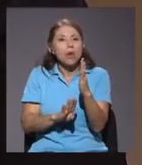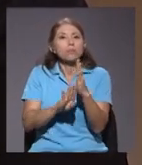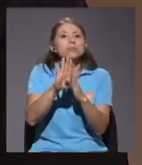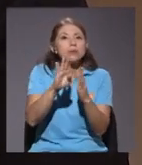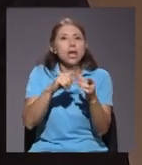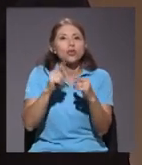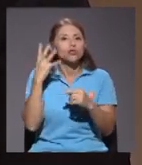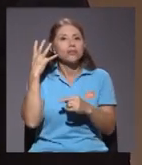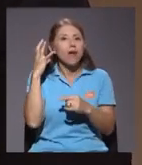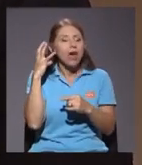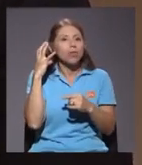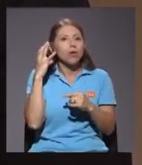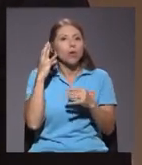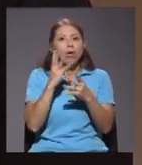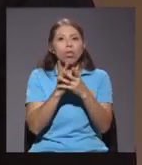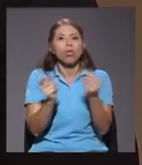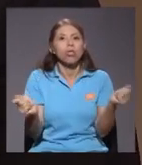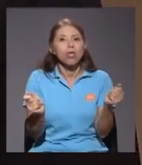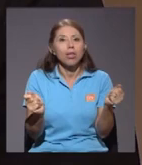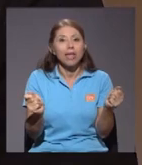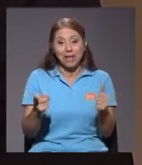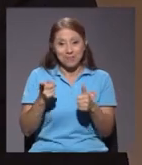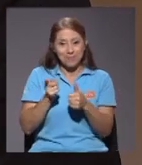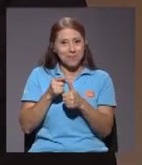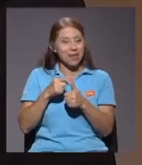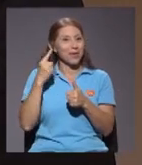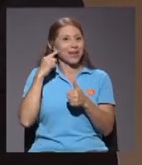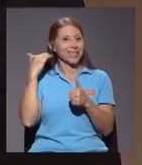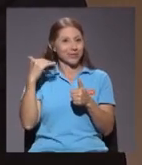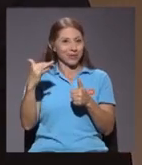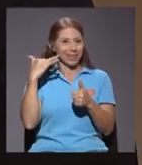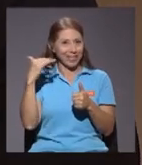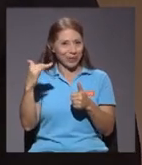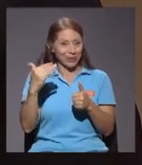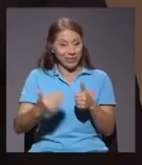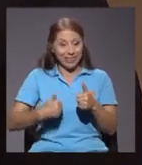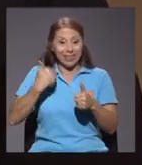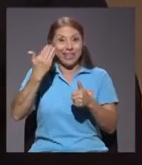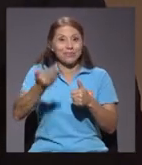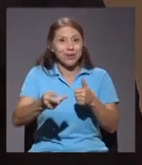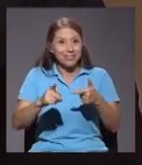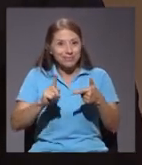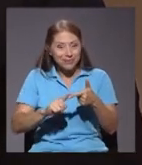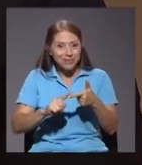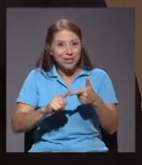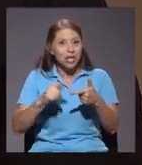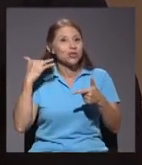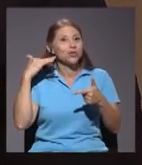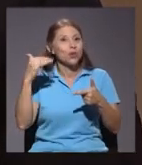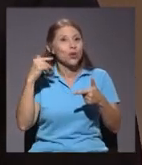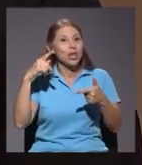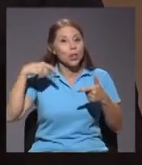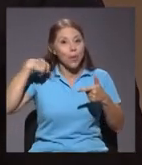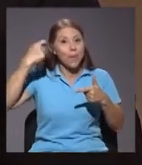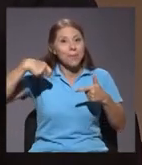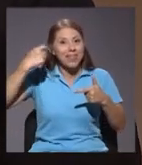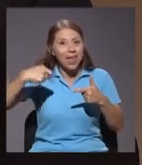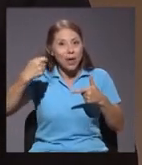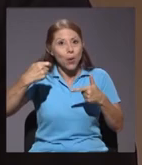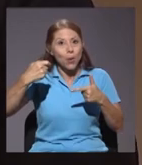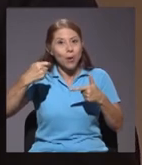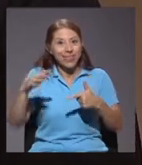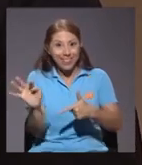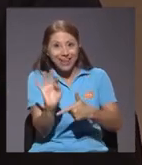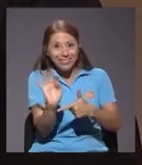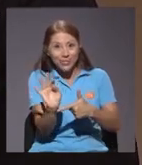sonido en un primer instante después aparece un medio que confluye sonido y vídeo la televisión entonces aparece la radio y no